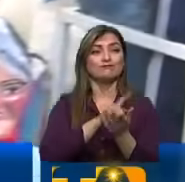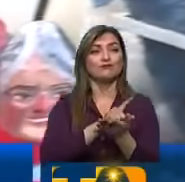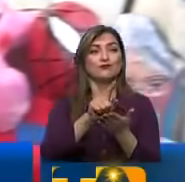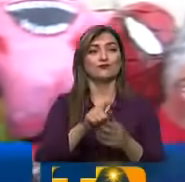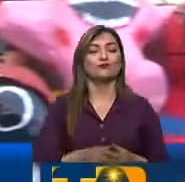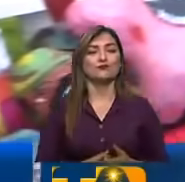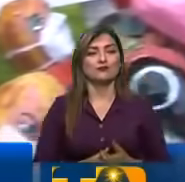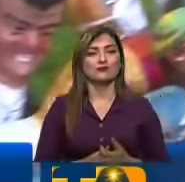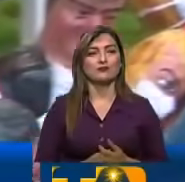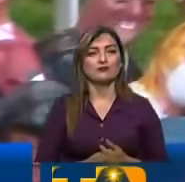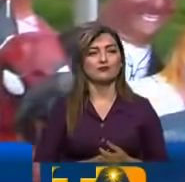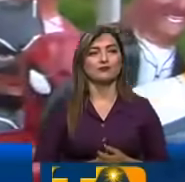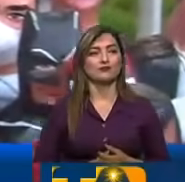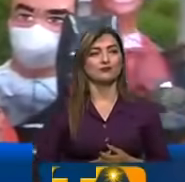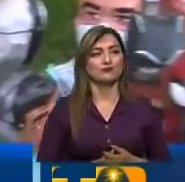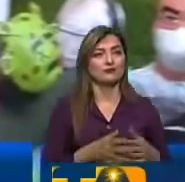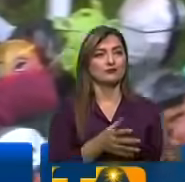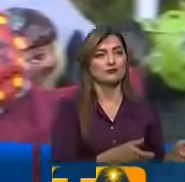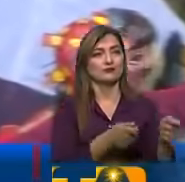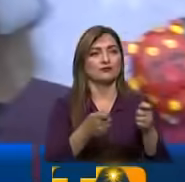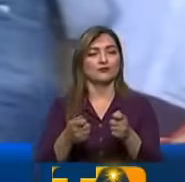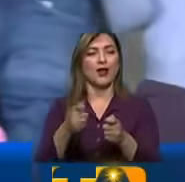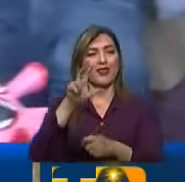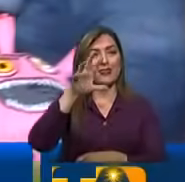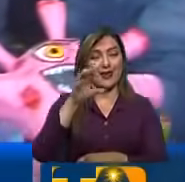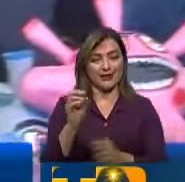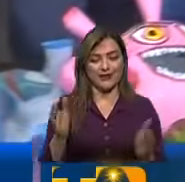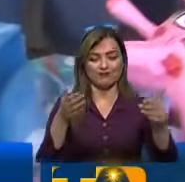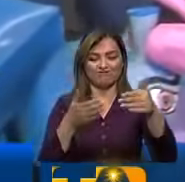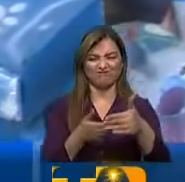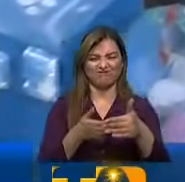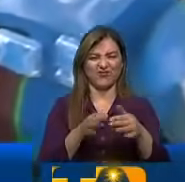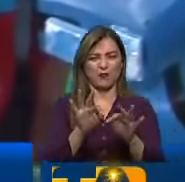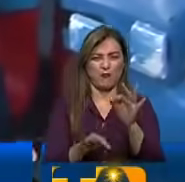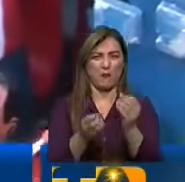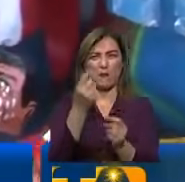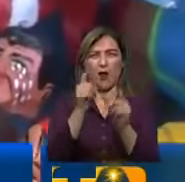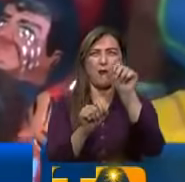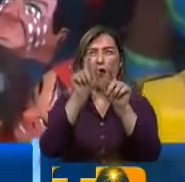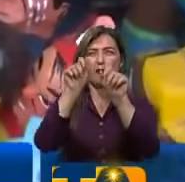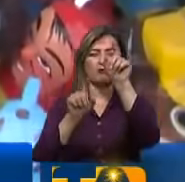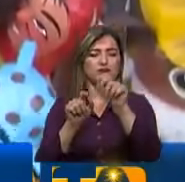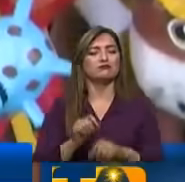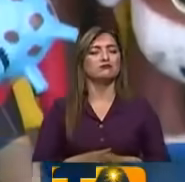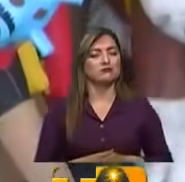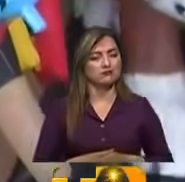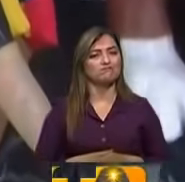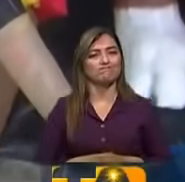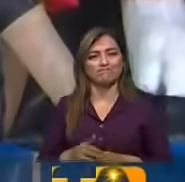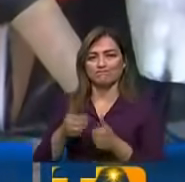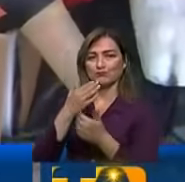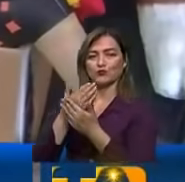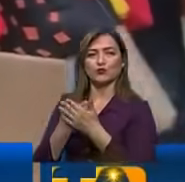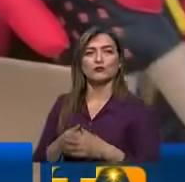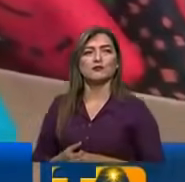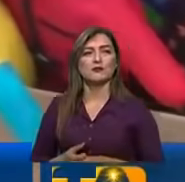semana. Hemos ya retirado aproximadamente unas 30 cajas que contienen varios tipos de juegos pirotécnicos. Listo,